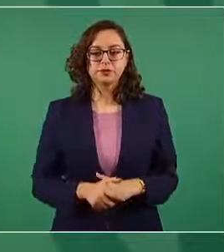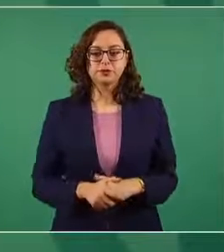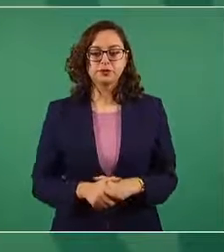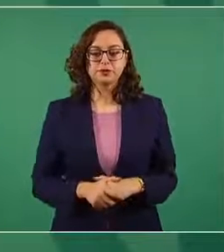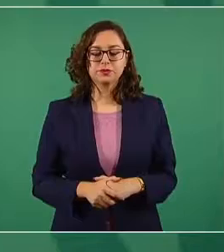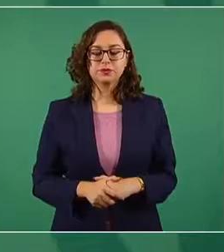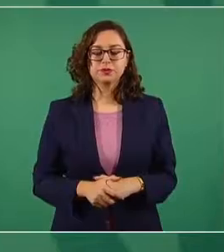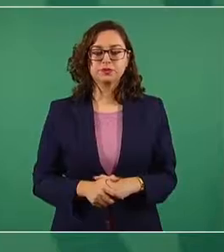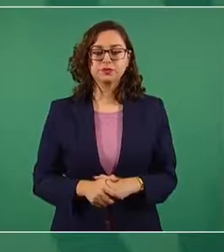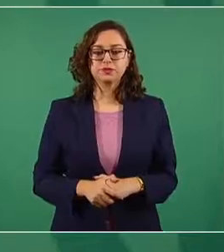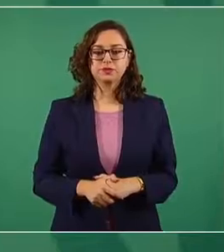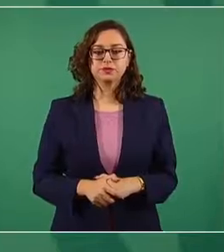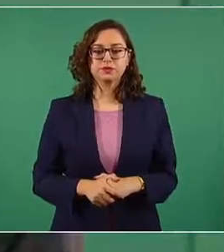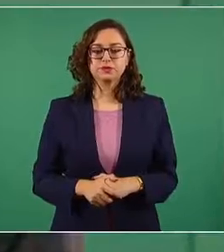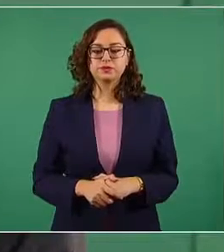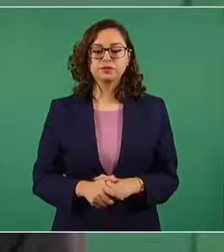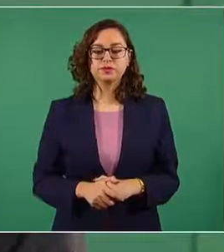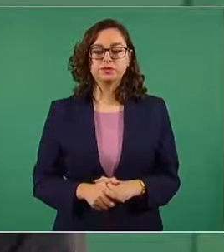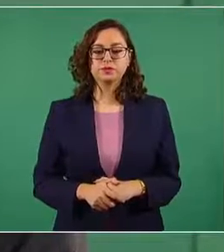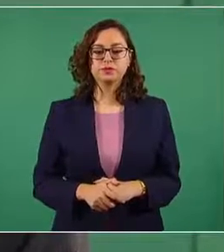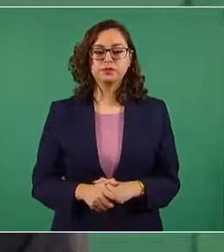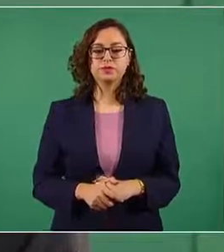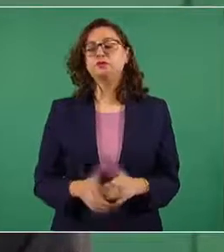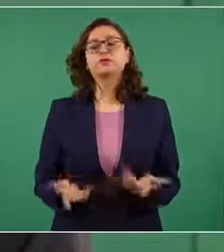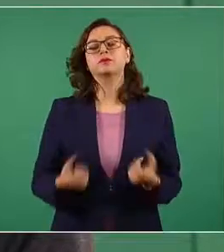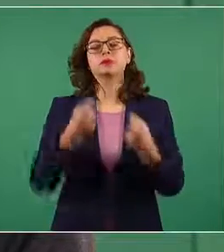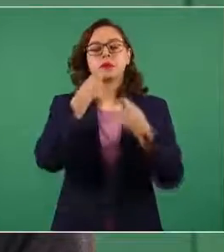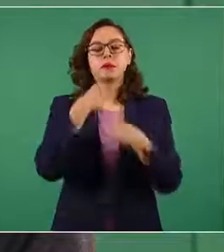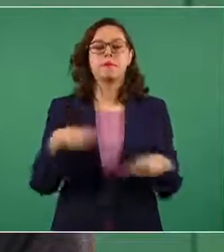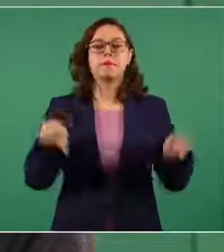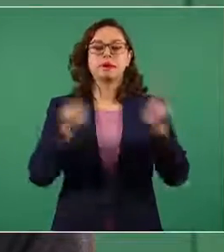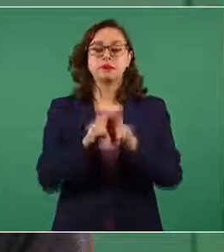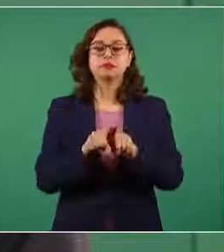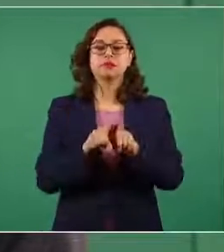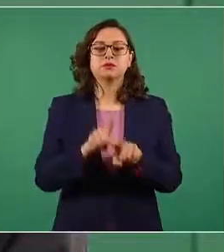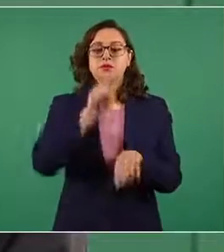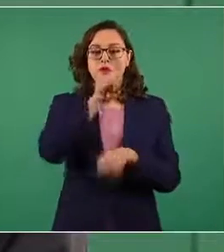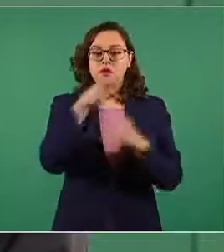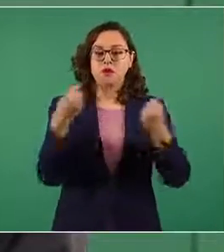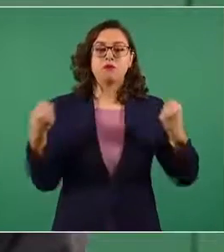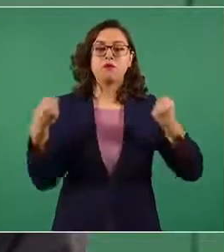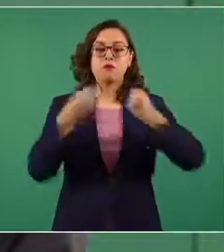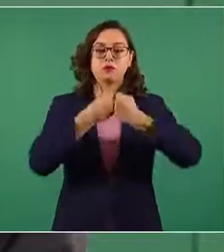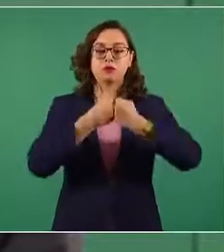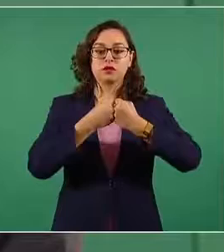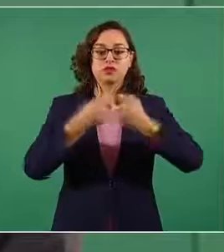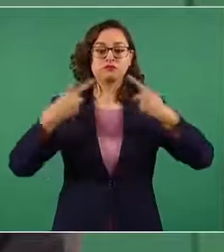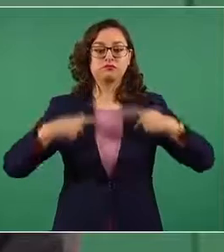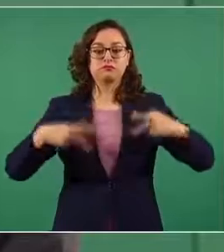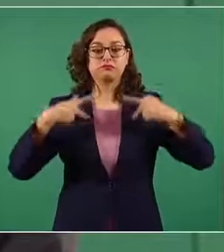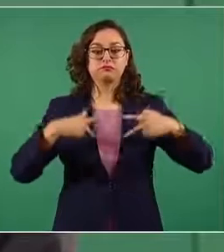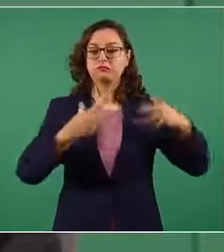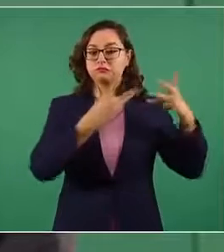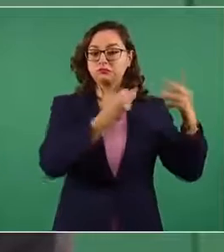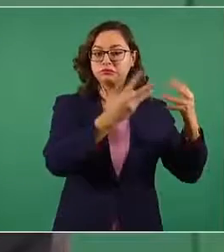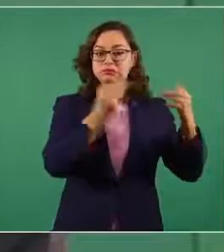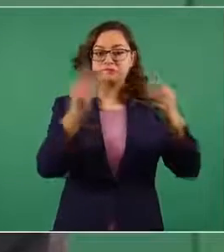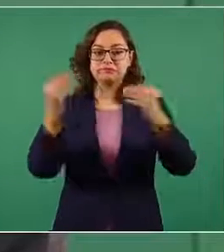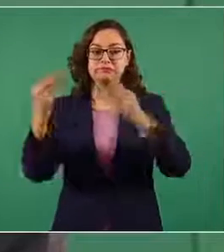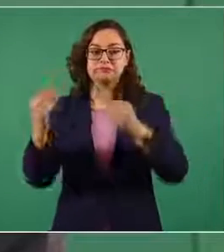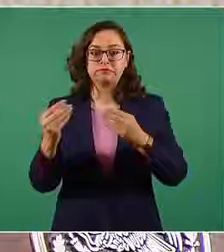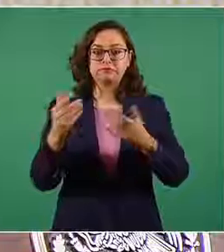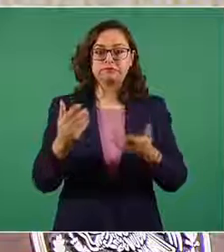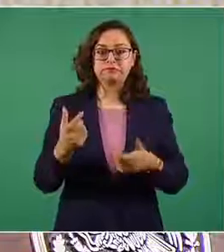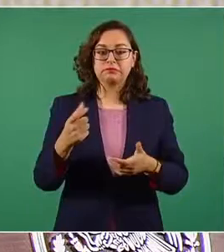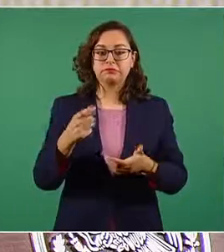también porque hay mucha gente en la frontera que no tiene para comprar